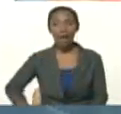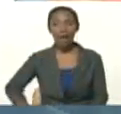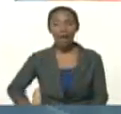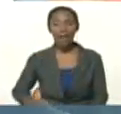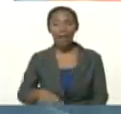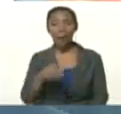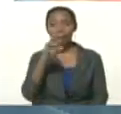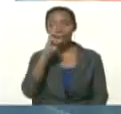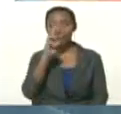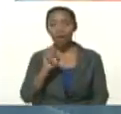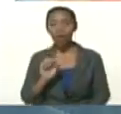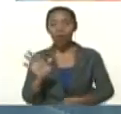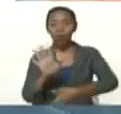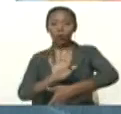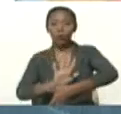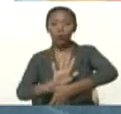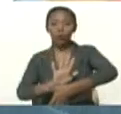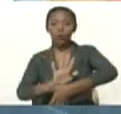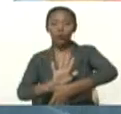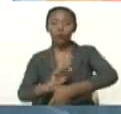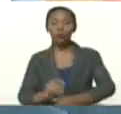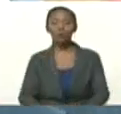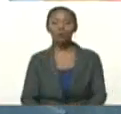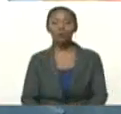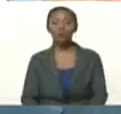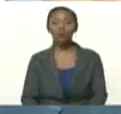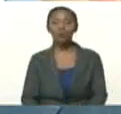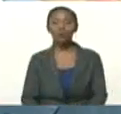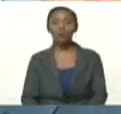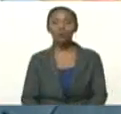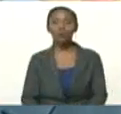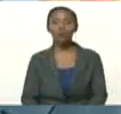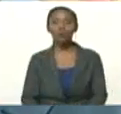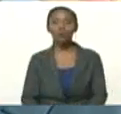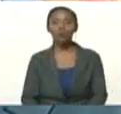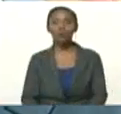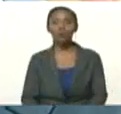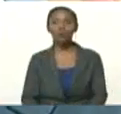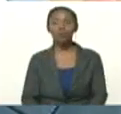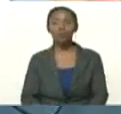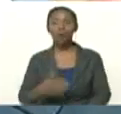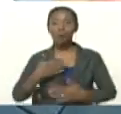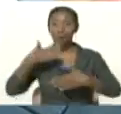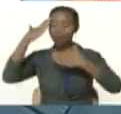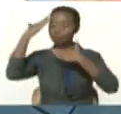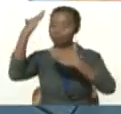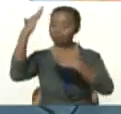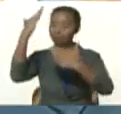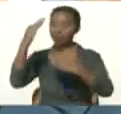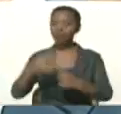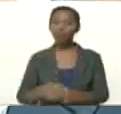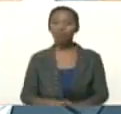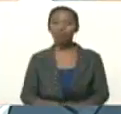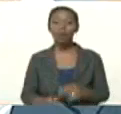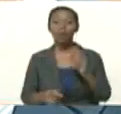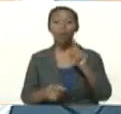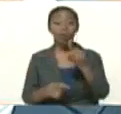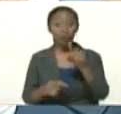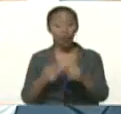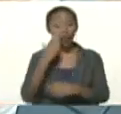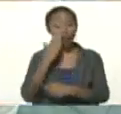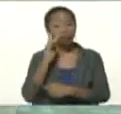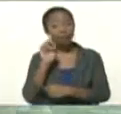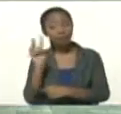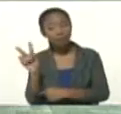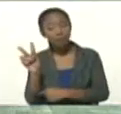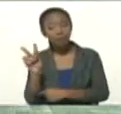Banco Central de Venezuela. Precisamente, mi saludo. Ahora fíjense ustedes,